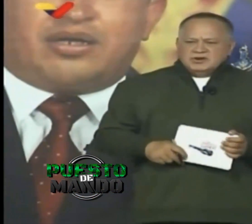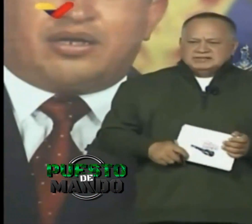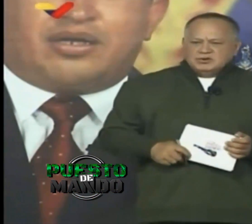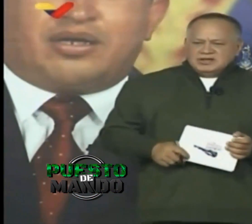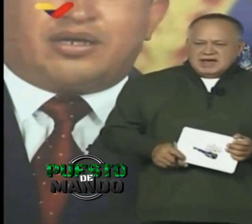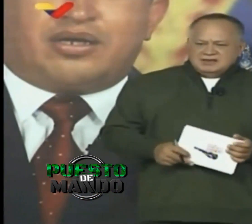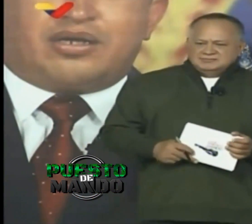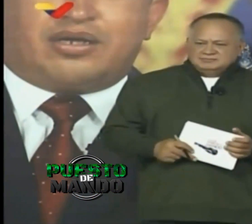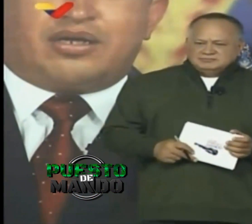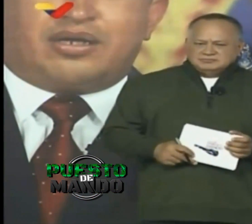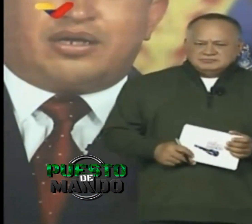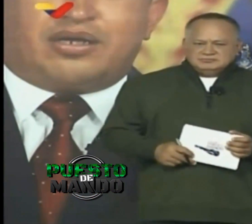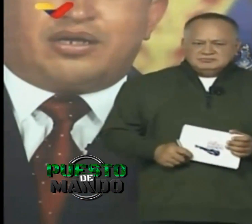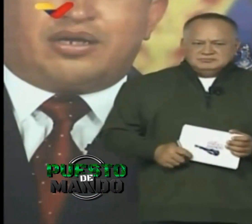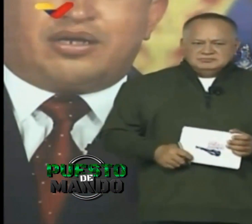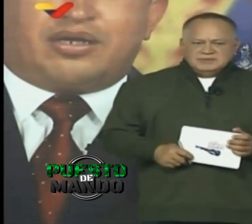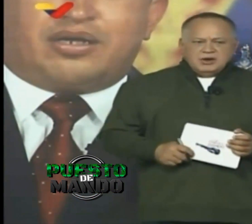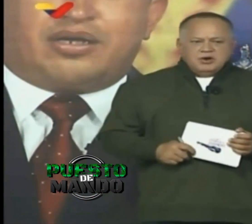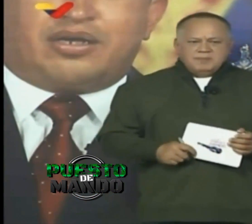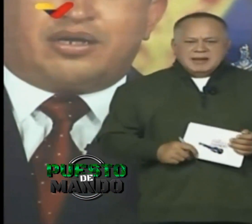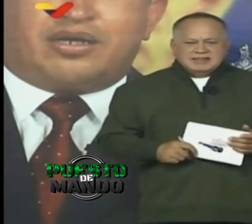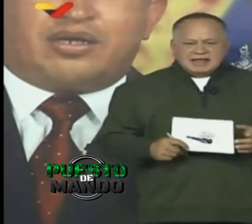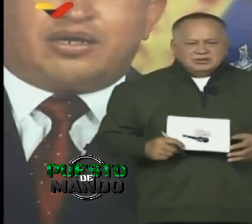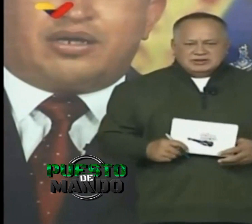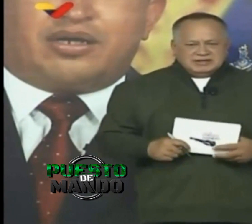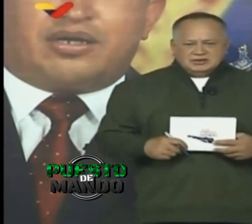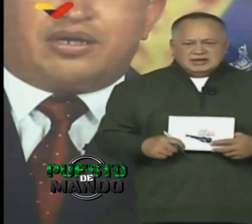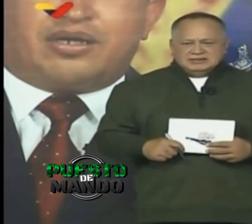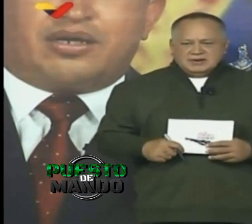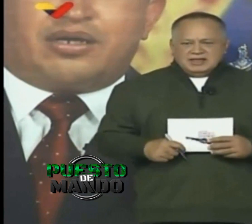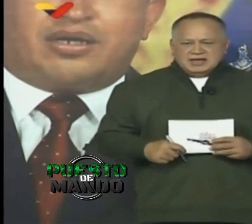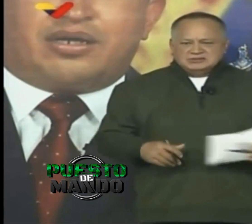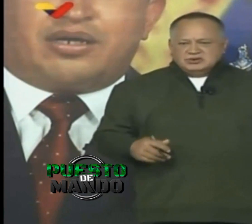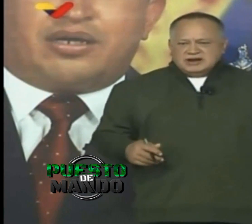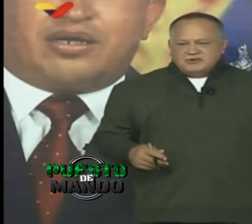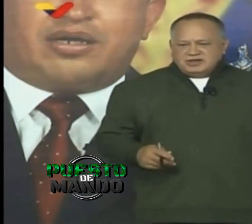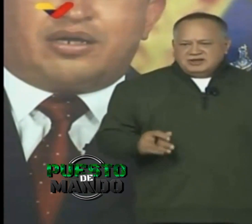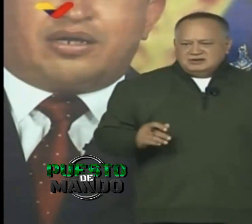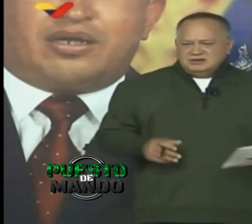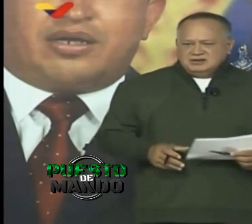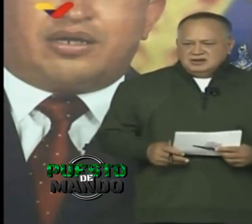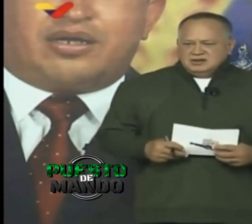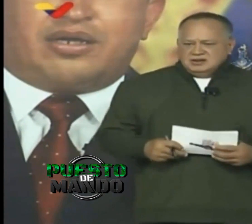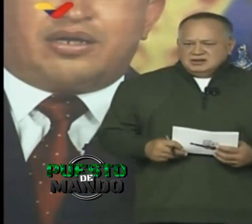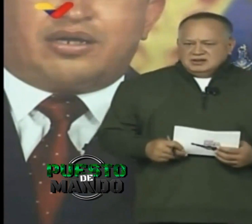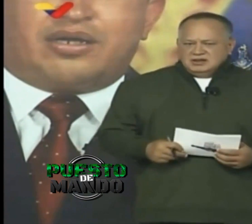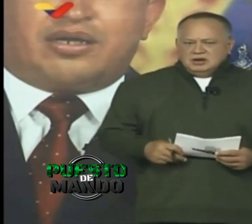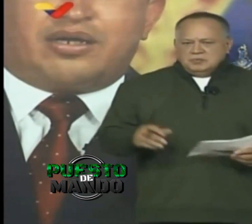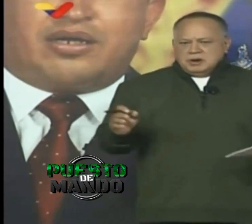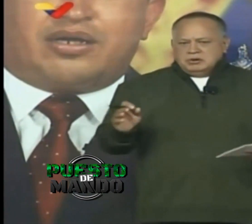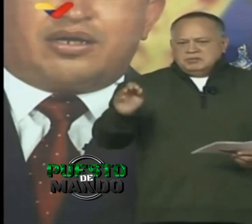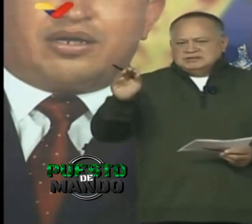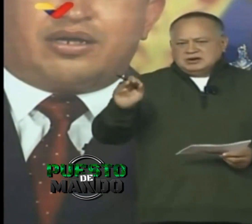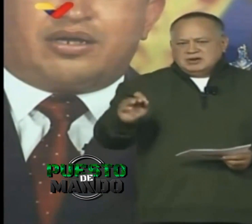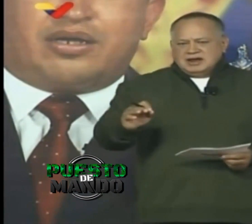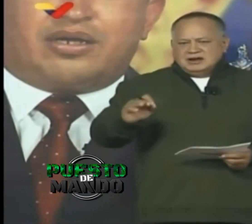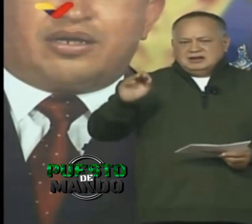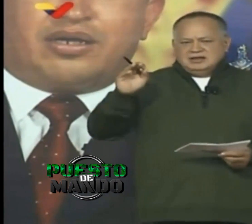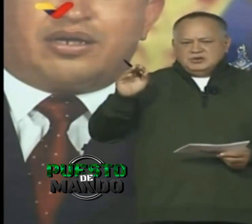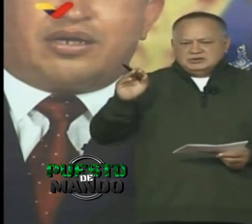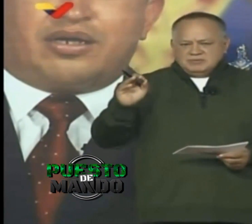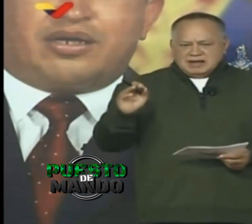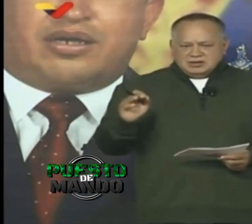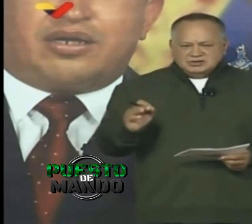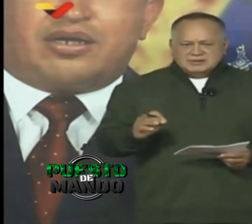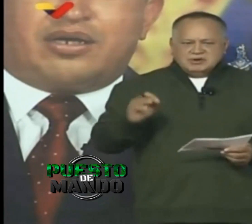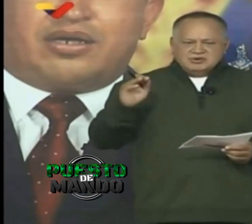en el Consejo de Seguridad. Llegó mandando, creyendo que él estaba allá en el sur de la Florida. Y los pueblos comenzaron a